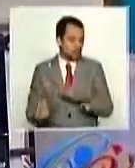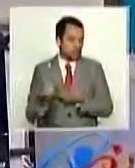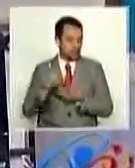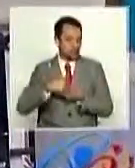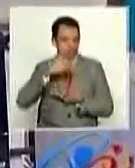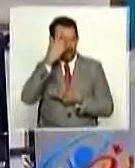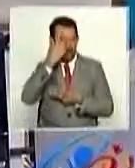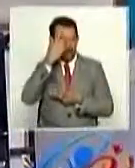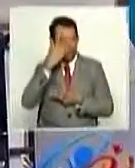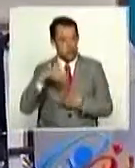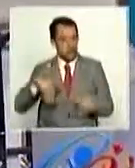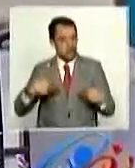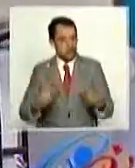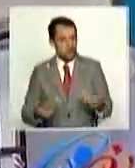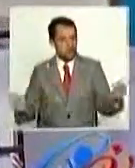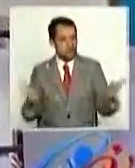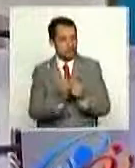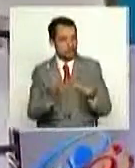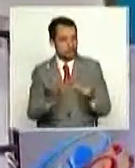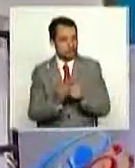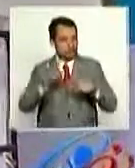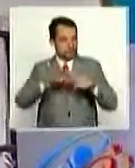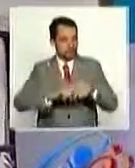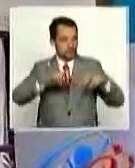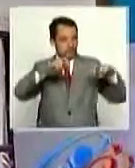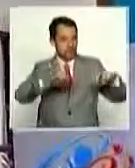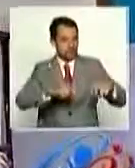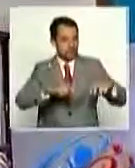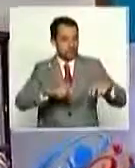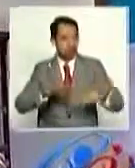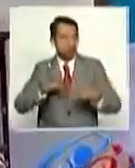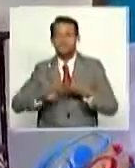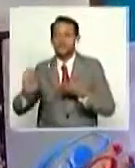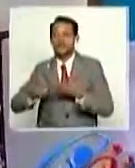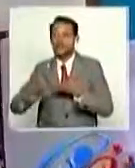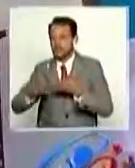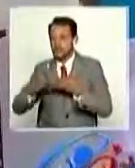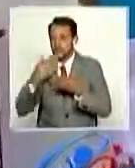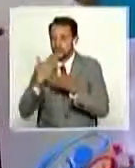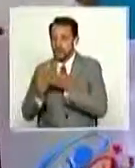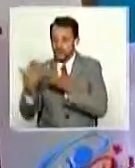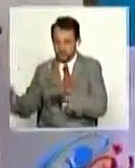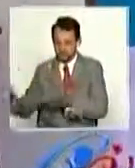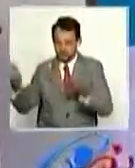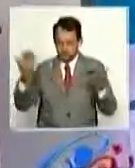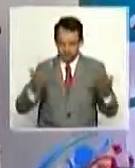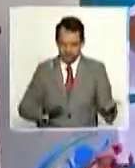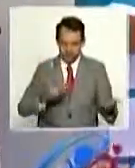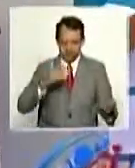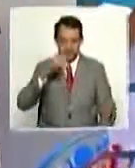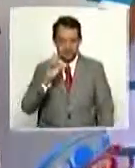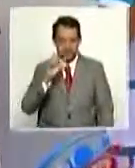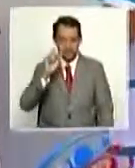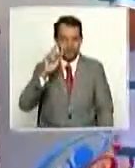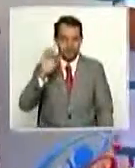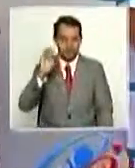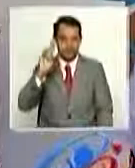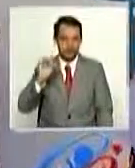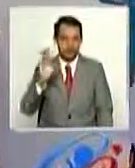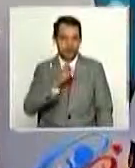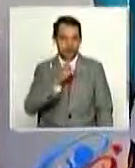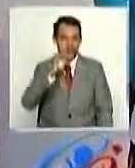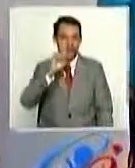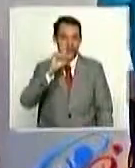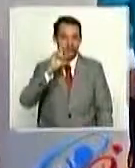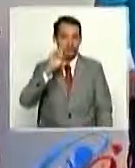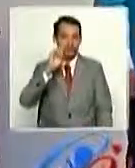qué y cómo deben de llegar a la consulta. Sí, nosotros Doctor, bienvenidos, felicidades, doctor Efraín, doctora Adriana. Muy